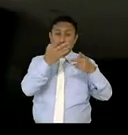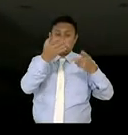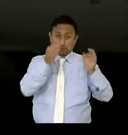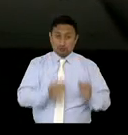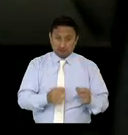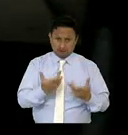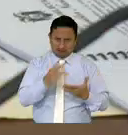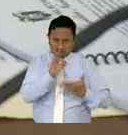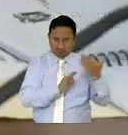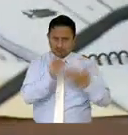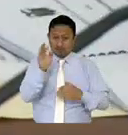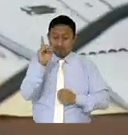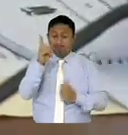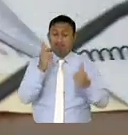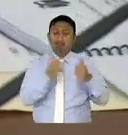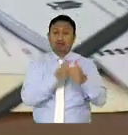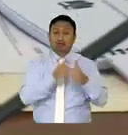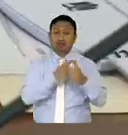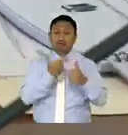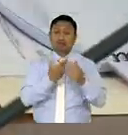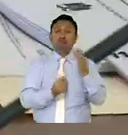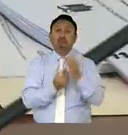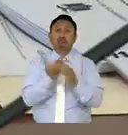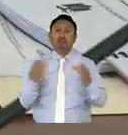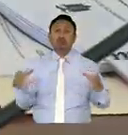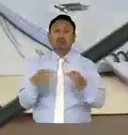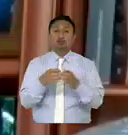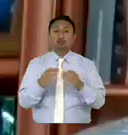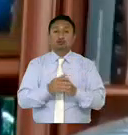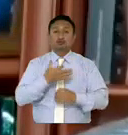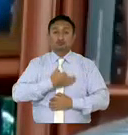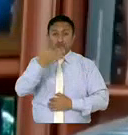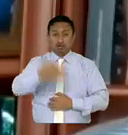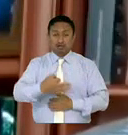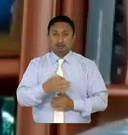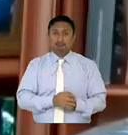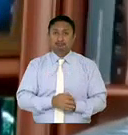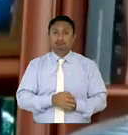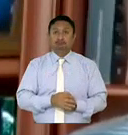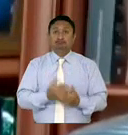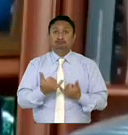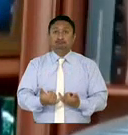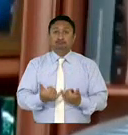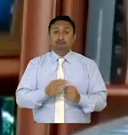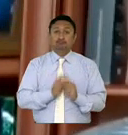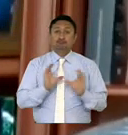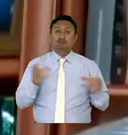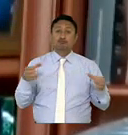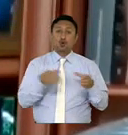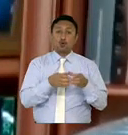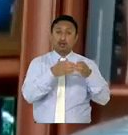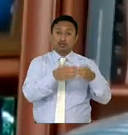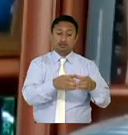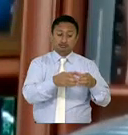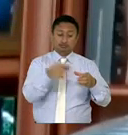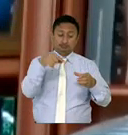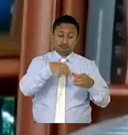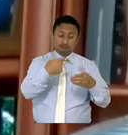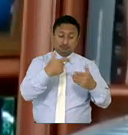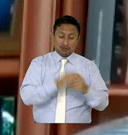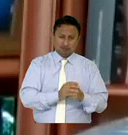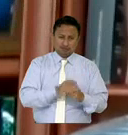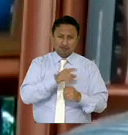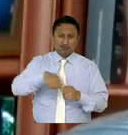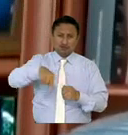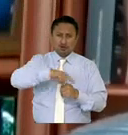de ellas es la creación del comité de ética. Ahora hay un comité que va a tramitar y sustanciar